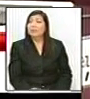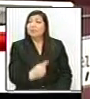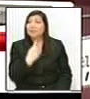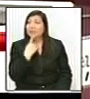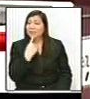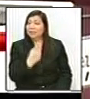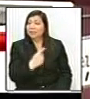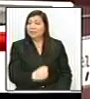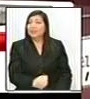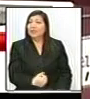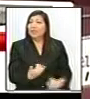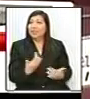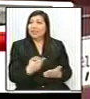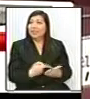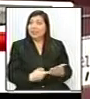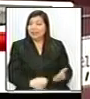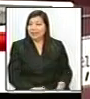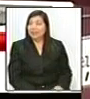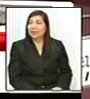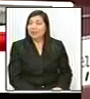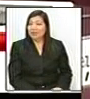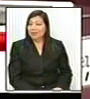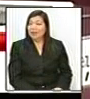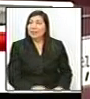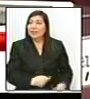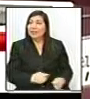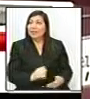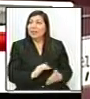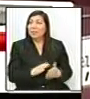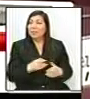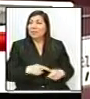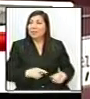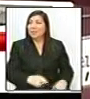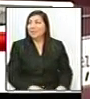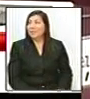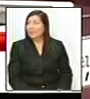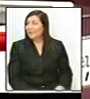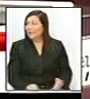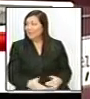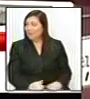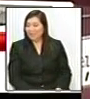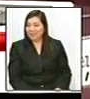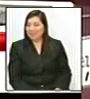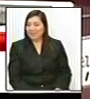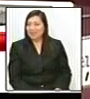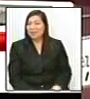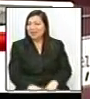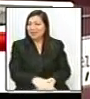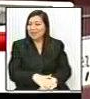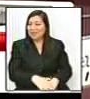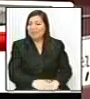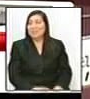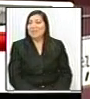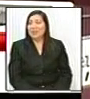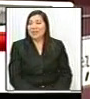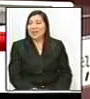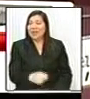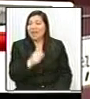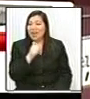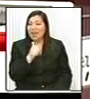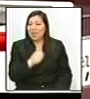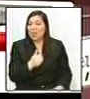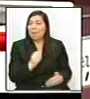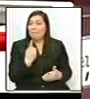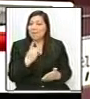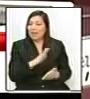respecto a que el Ministerio de Vivienda a nivel nacional es en su plan agua